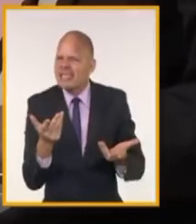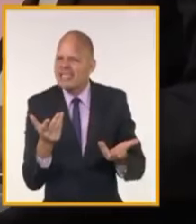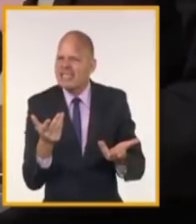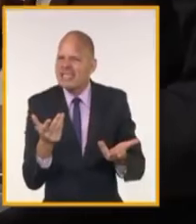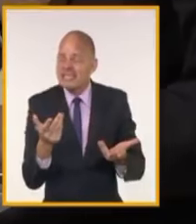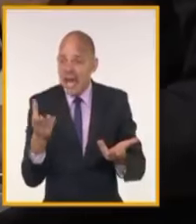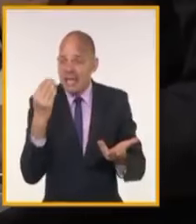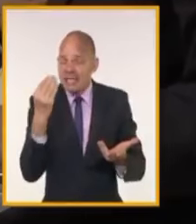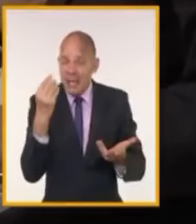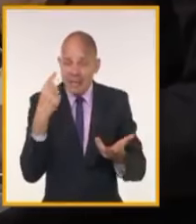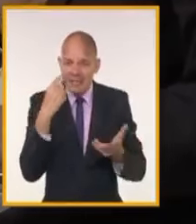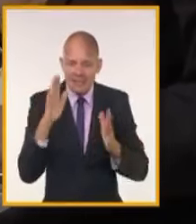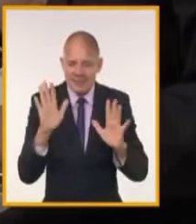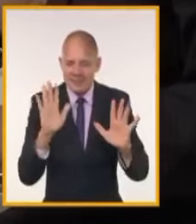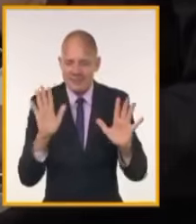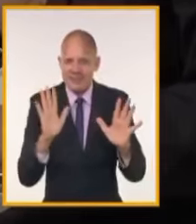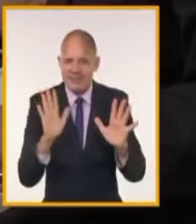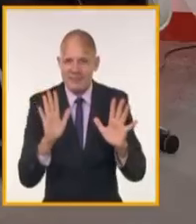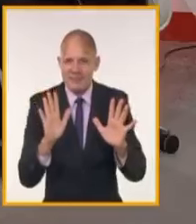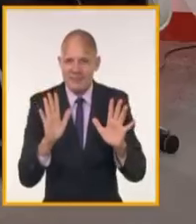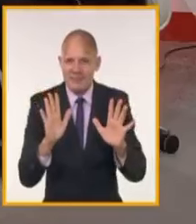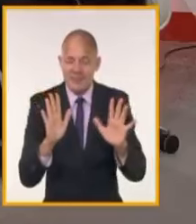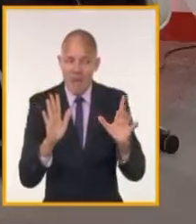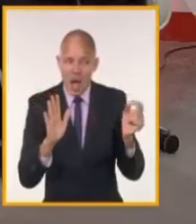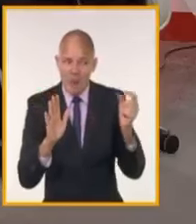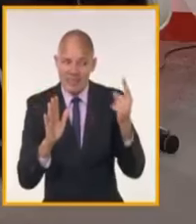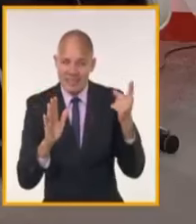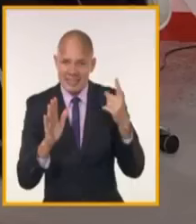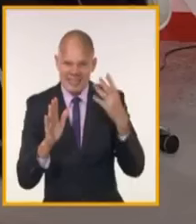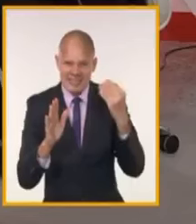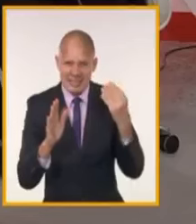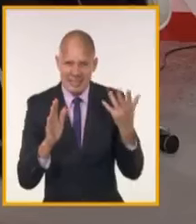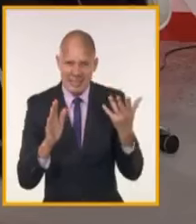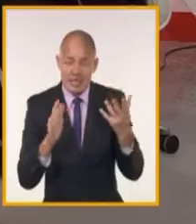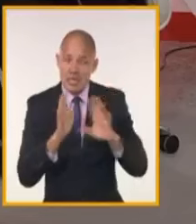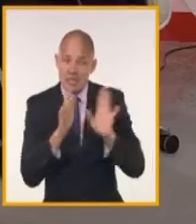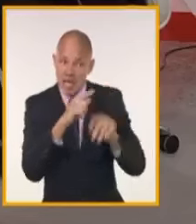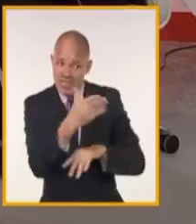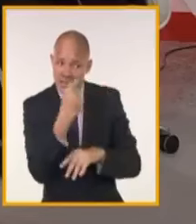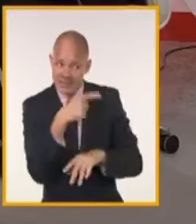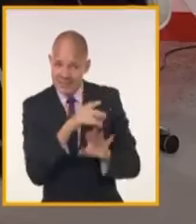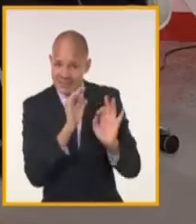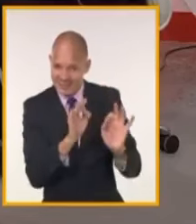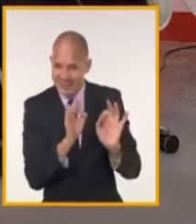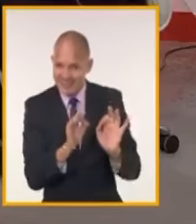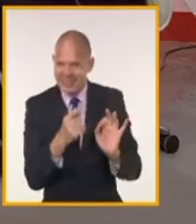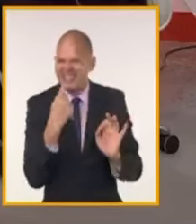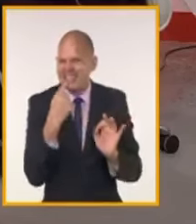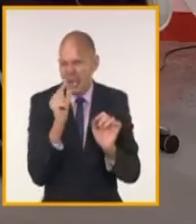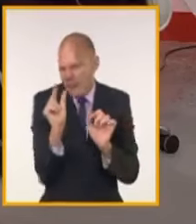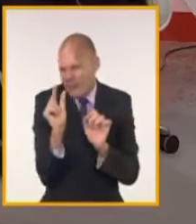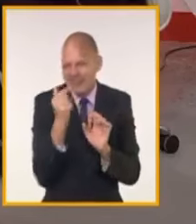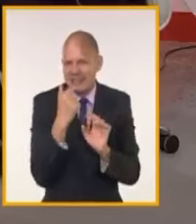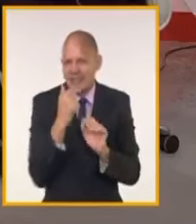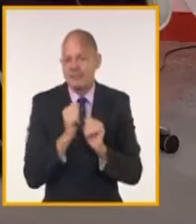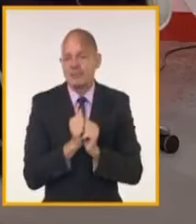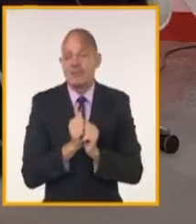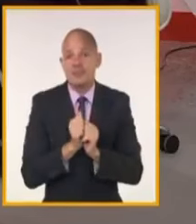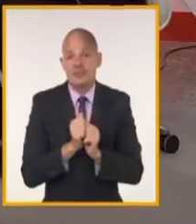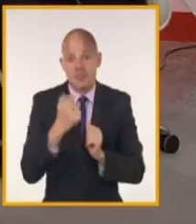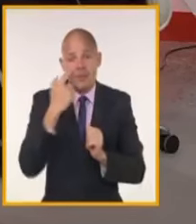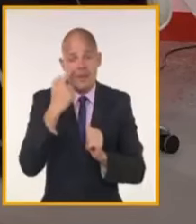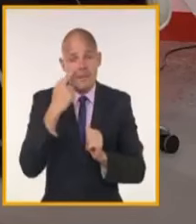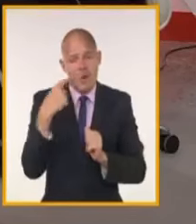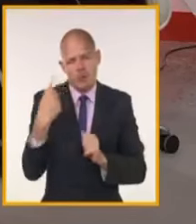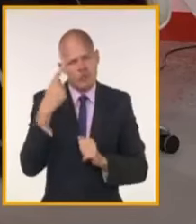combustible nosos Nosotros estamos lo adelantó rosé sí lo lo lo dijo eh Cuando dijo un corto un corto periodo de tiempo nosotros estamos